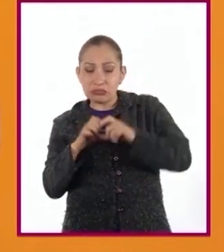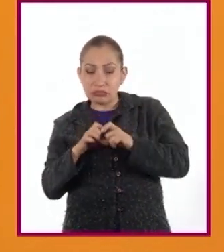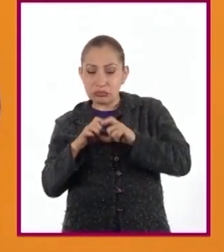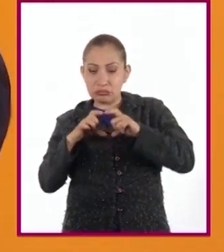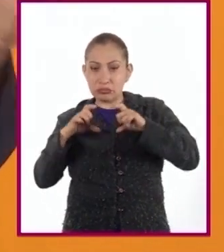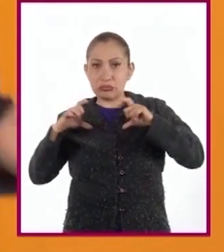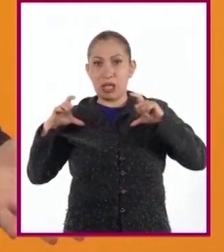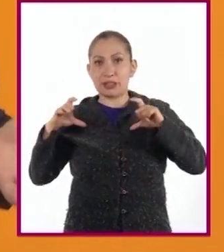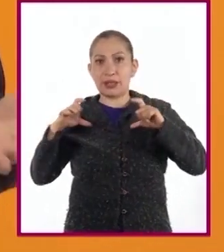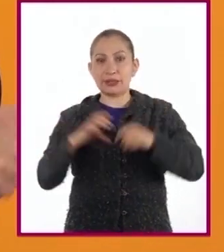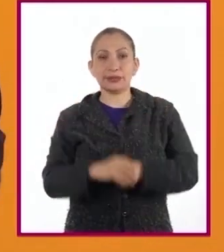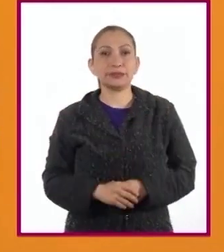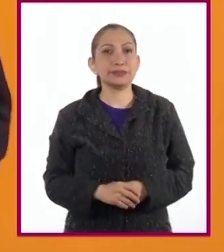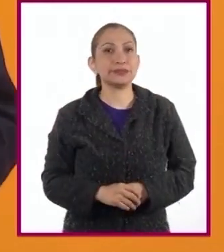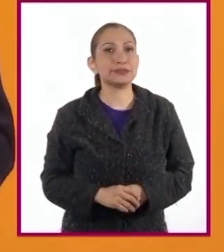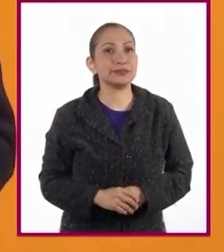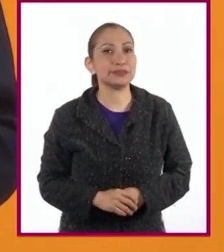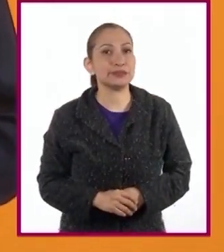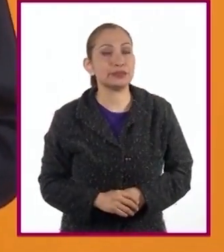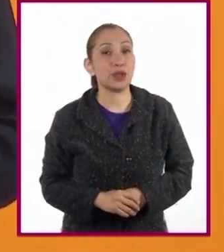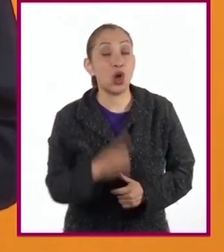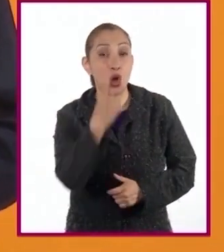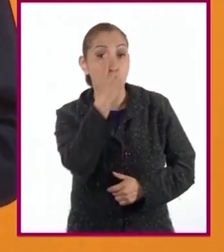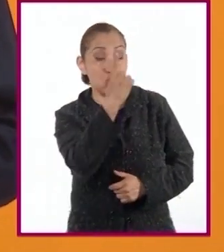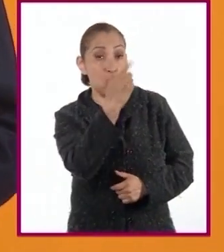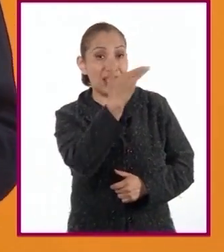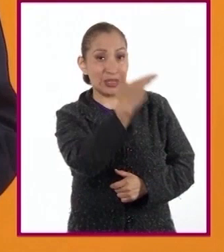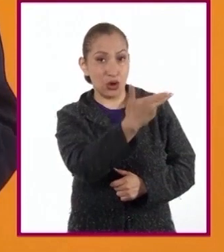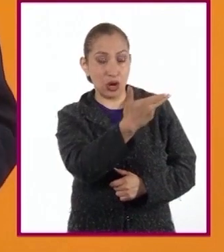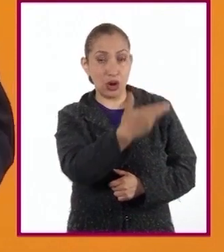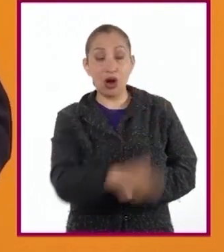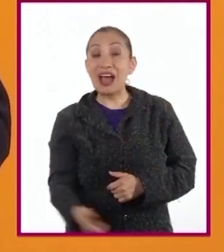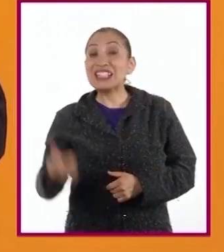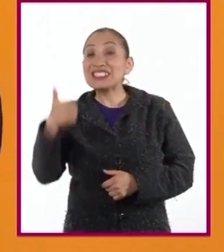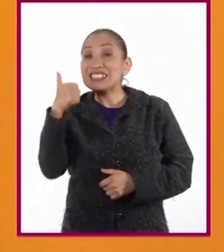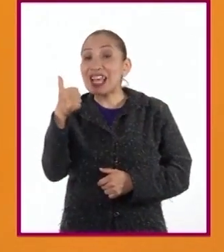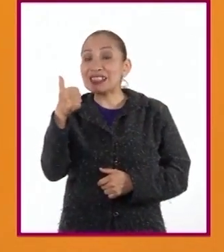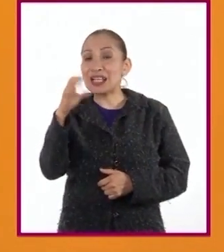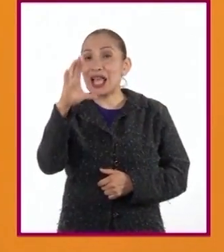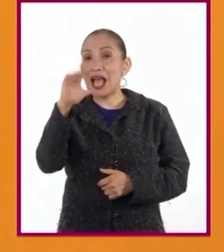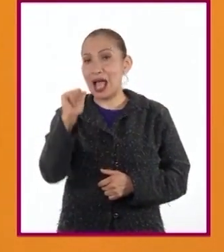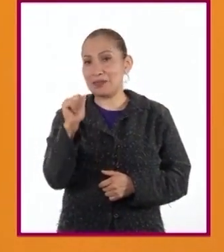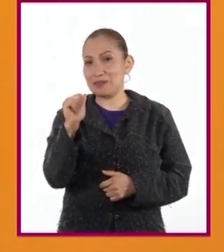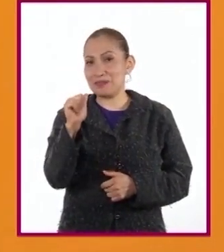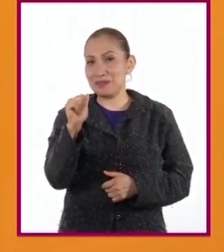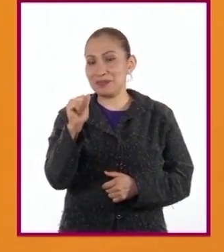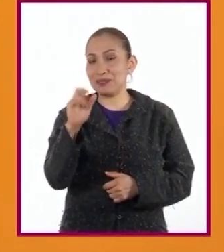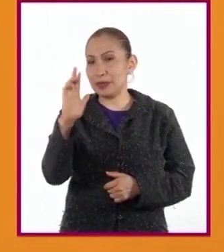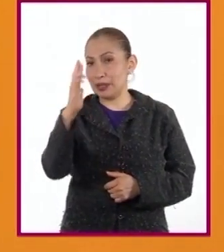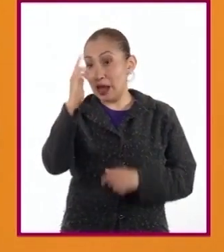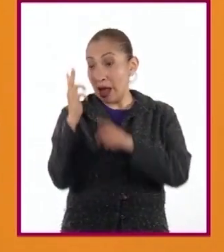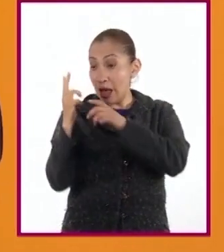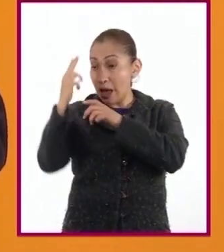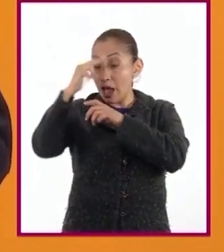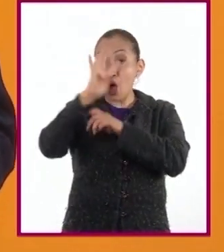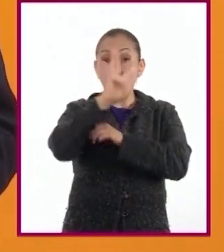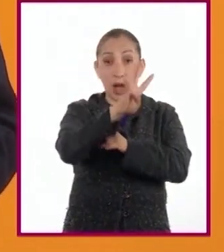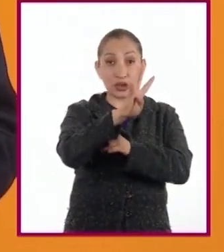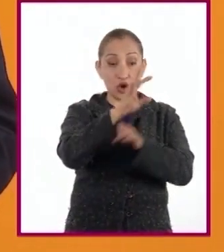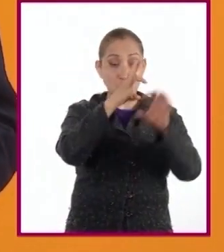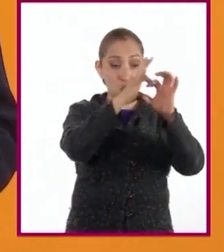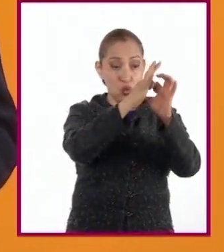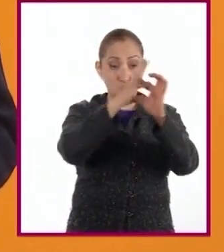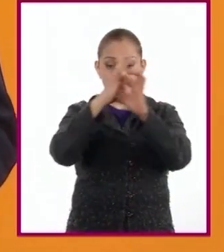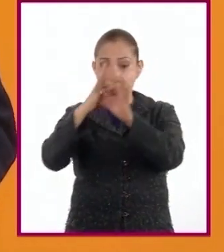al 1 serán más grandes. 1 para el hidrógeno y 6 para el carbono. Recorten 4 círculos